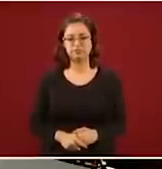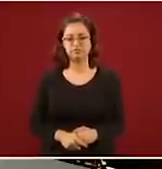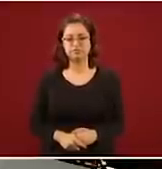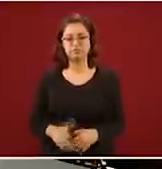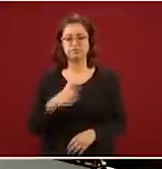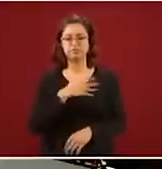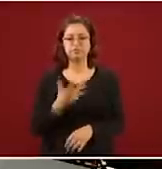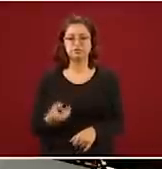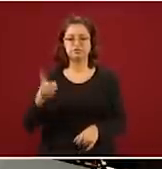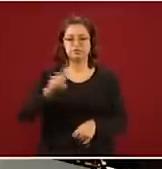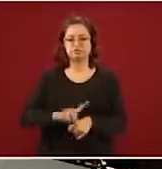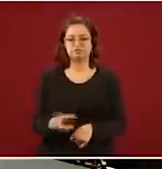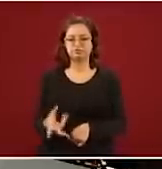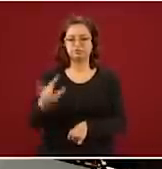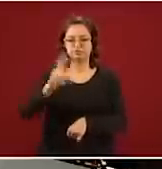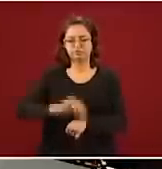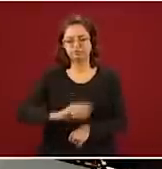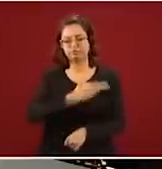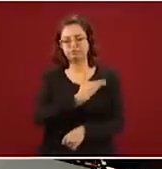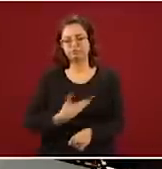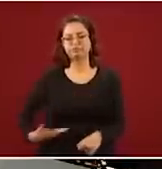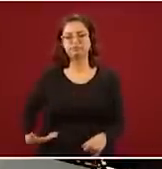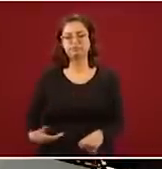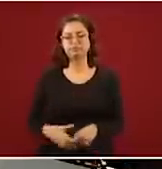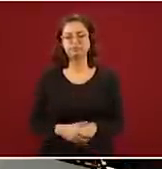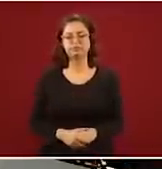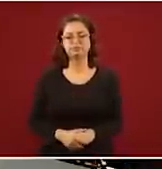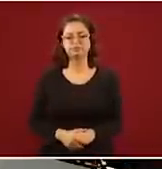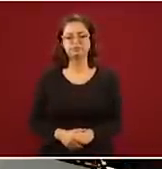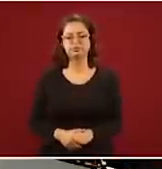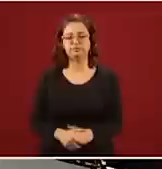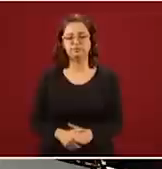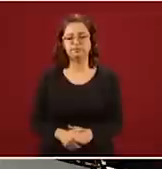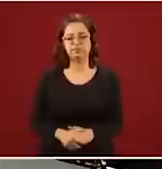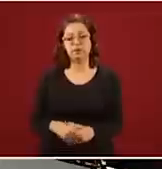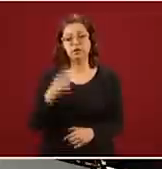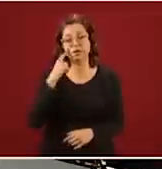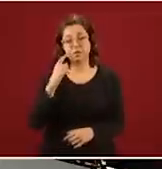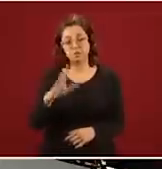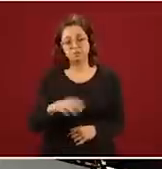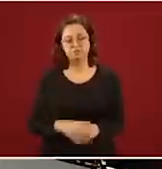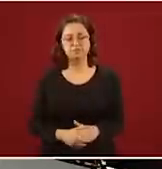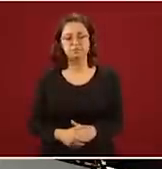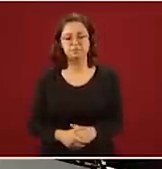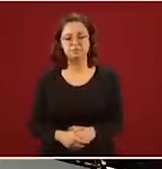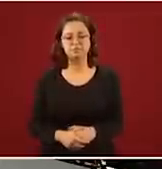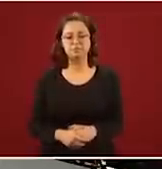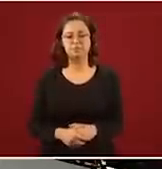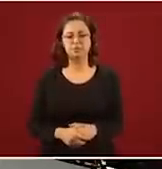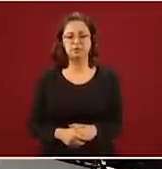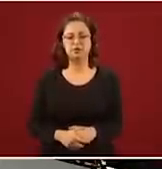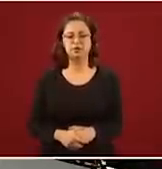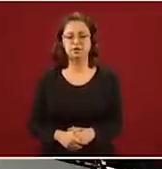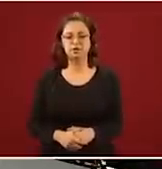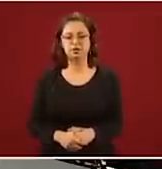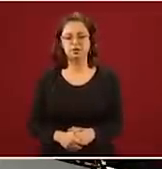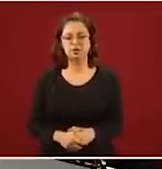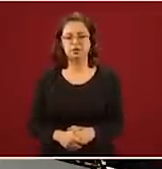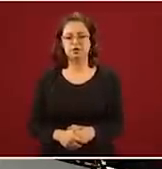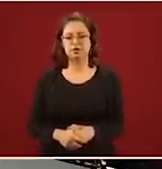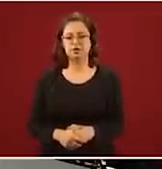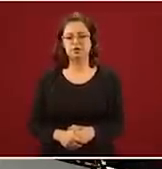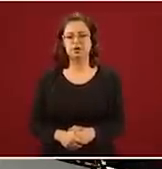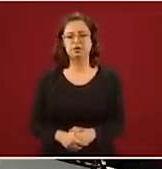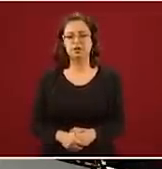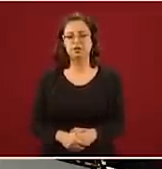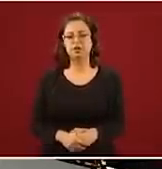Buenos días. Con su permiso, señor presidente. Miren, el Instituto Nacional, Instituto de